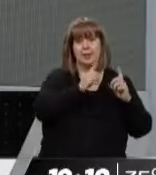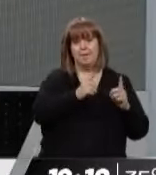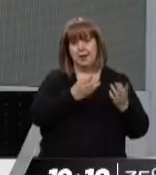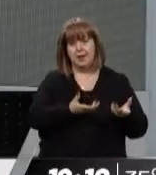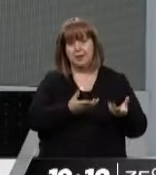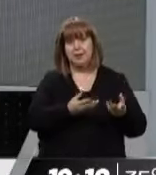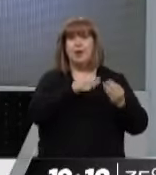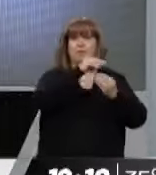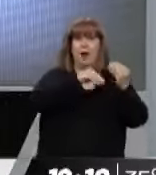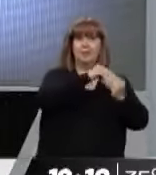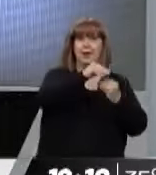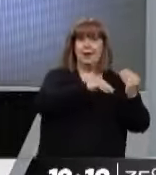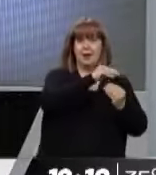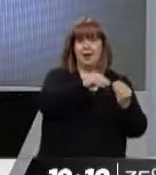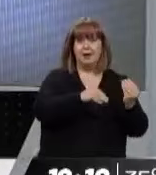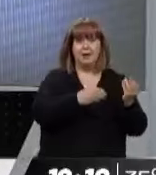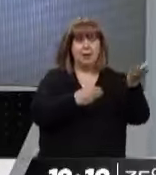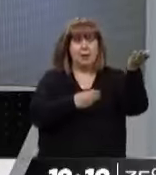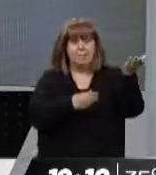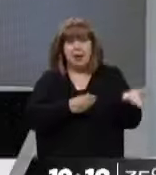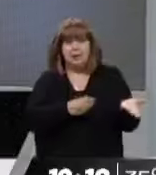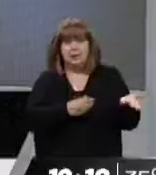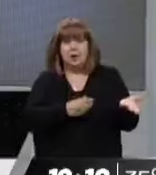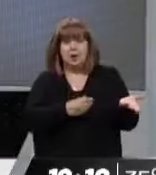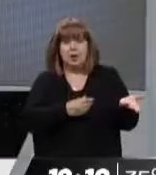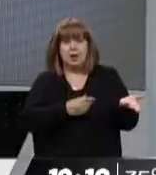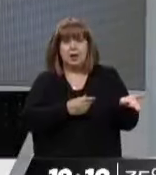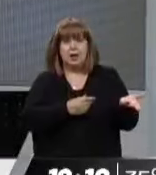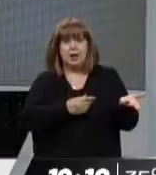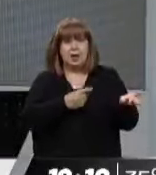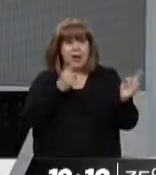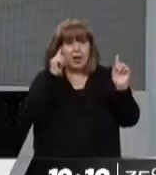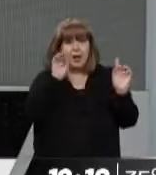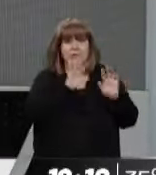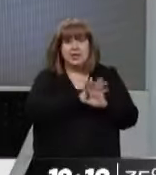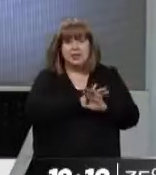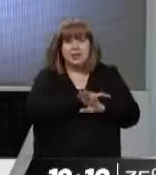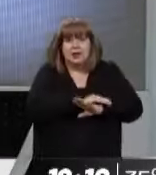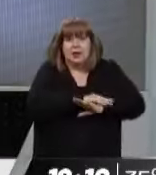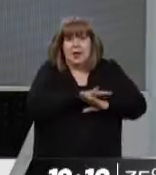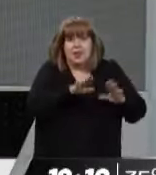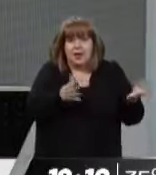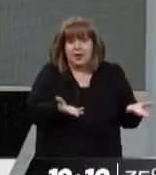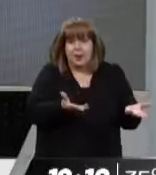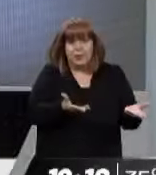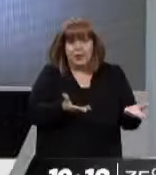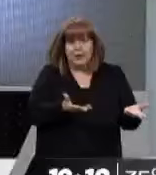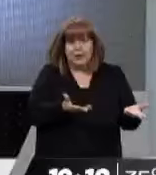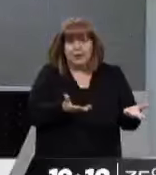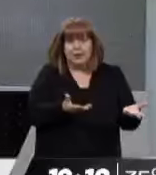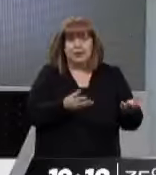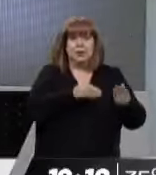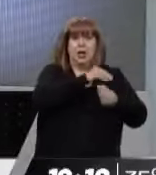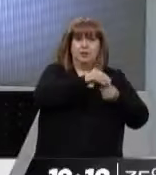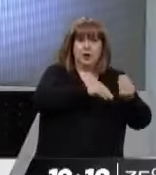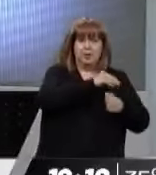público. Insistimos, una persona que por ahora para la justicia es completamente inocente. Esto decía la familia, señalando esta